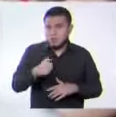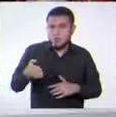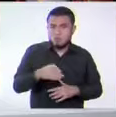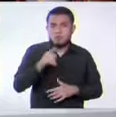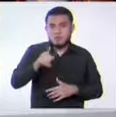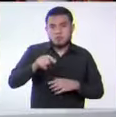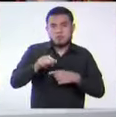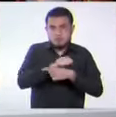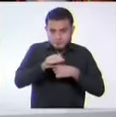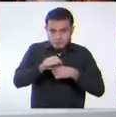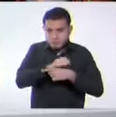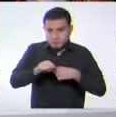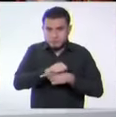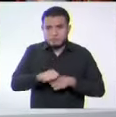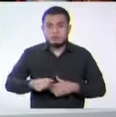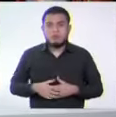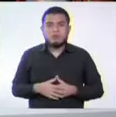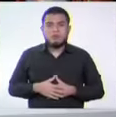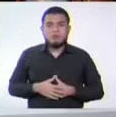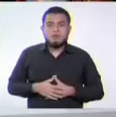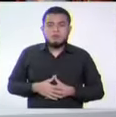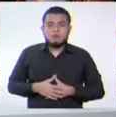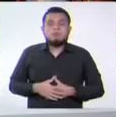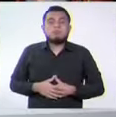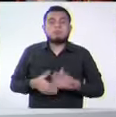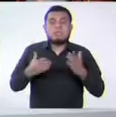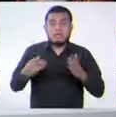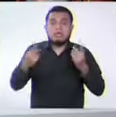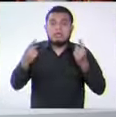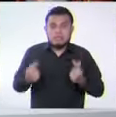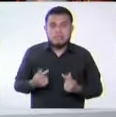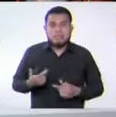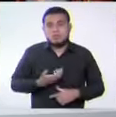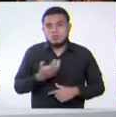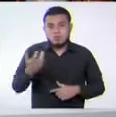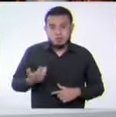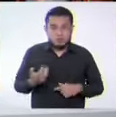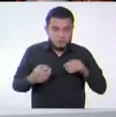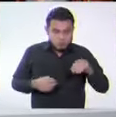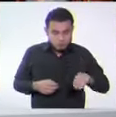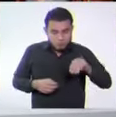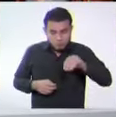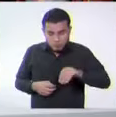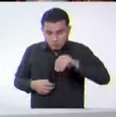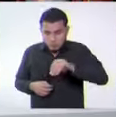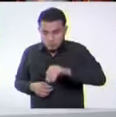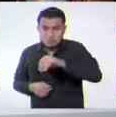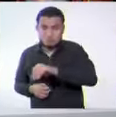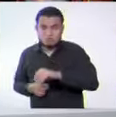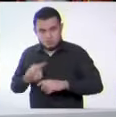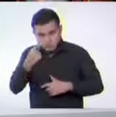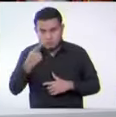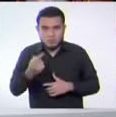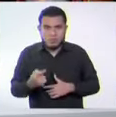experimento. Una vez listo, colocaremos en cada recuadro de la hoja de